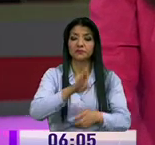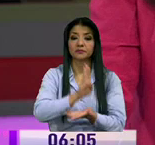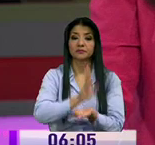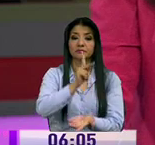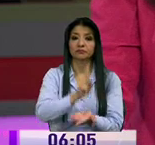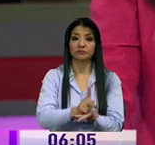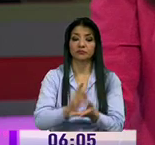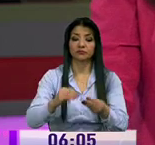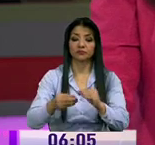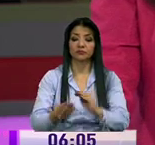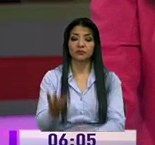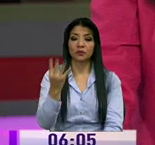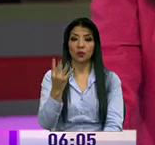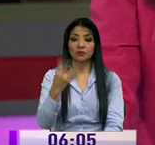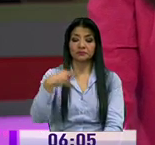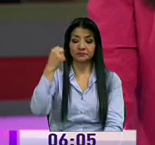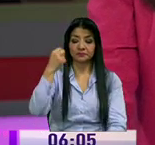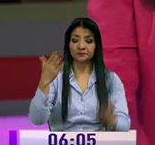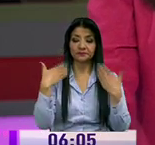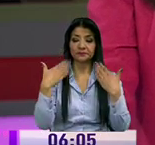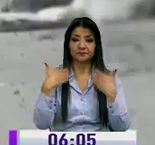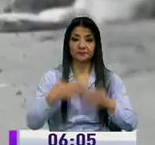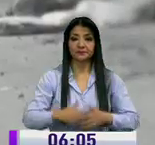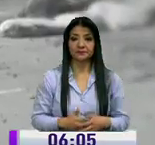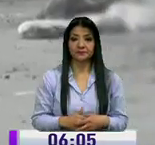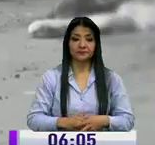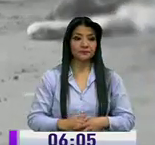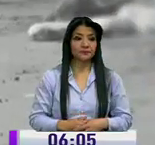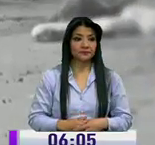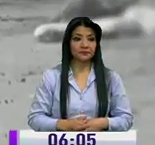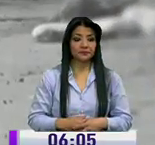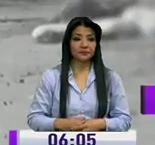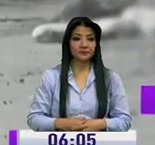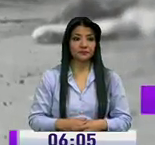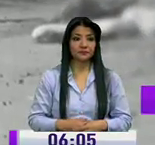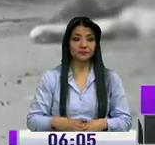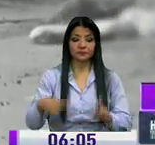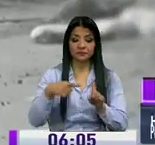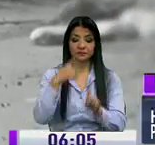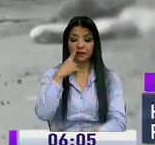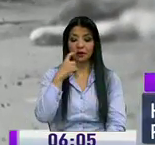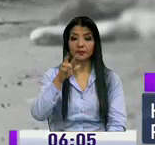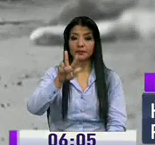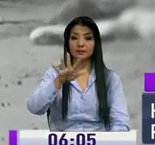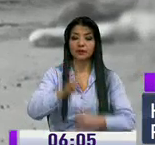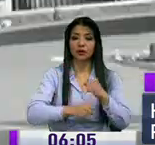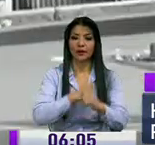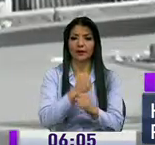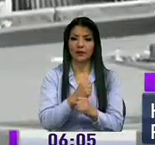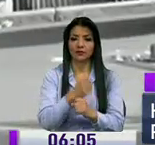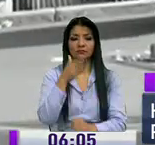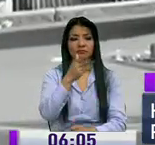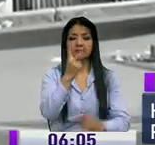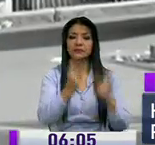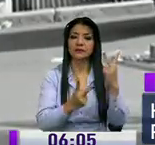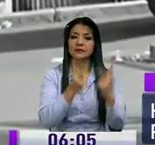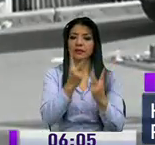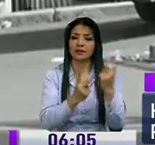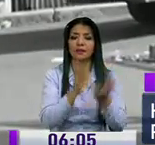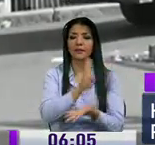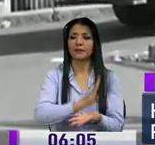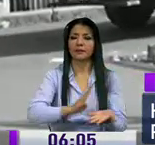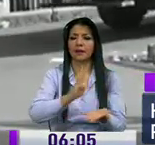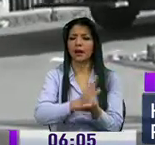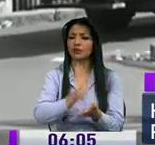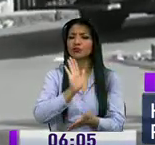bloque 4 al noroeste de Guayaquil. El hombre de 35 años de edad estaba de visita en el barrio de su pareja,